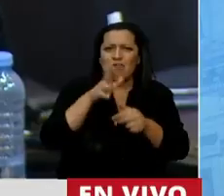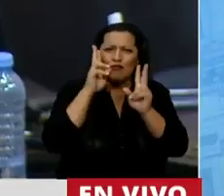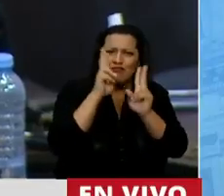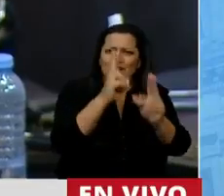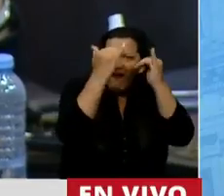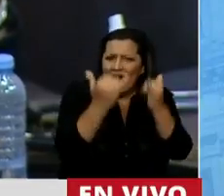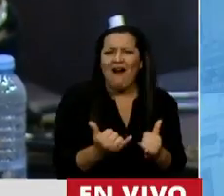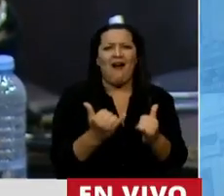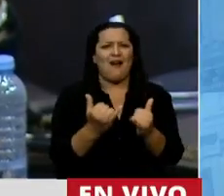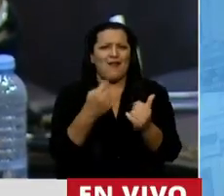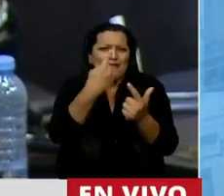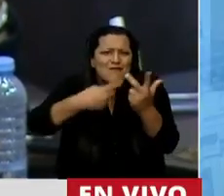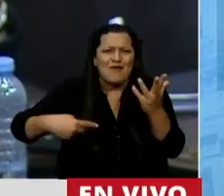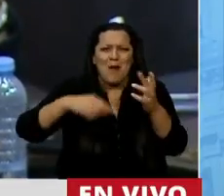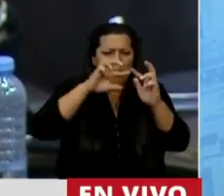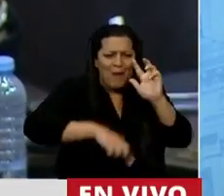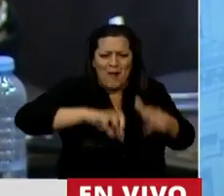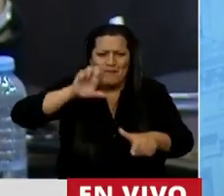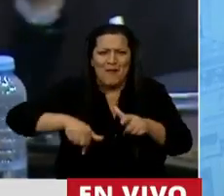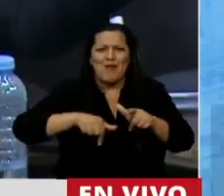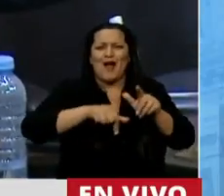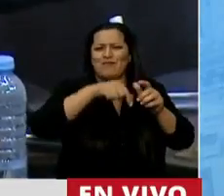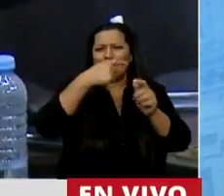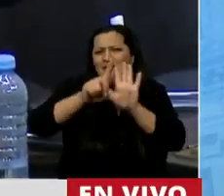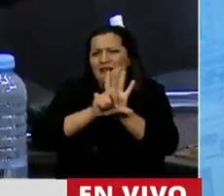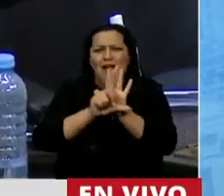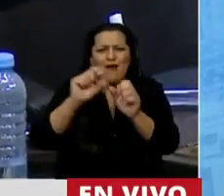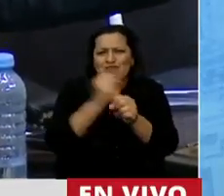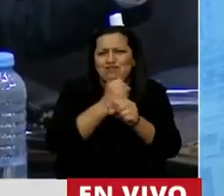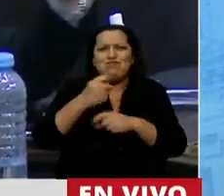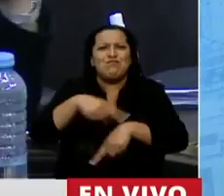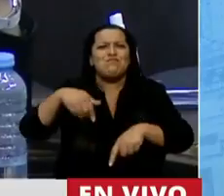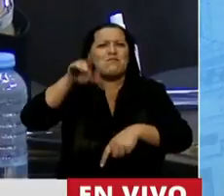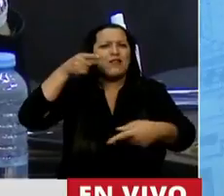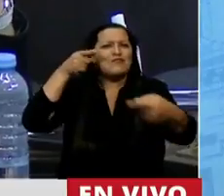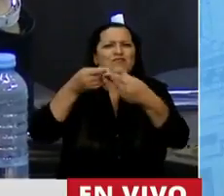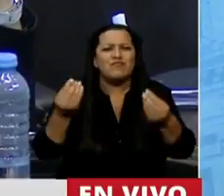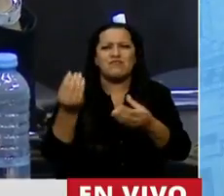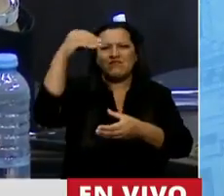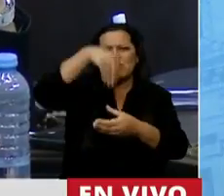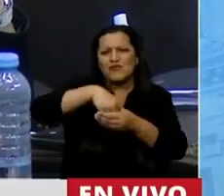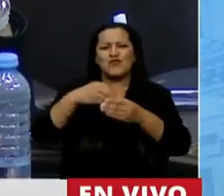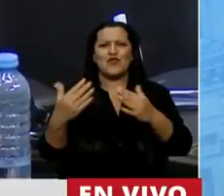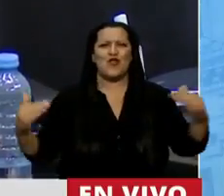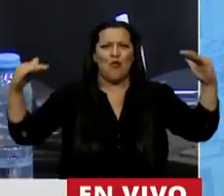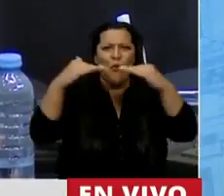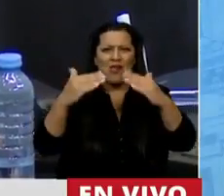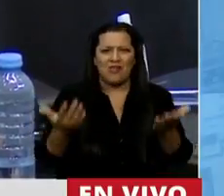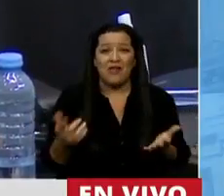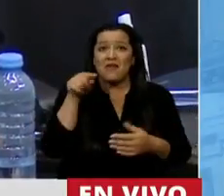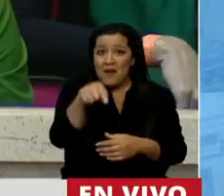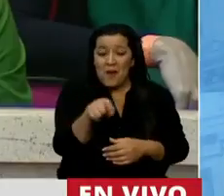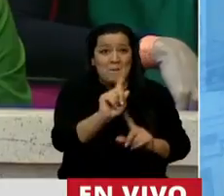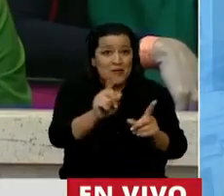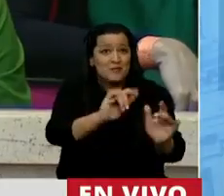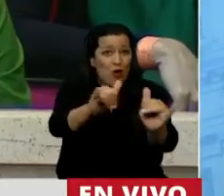se desarrollaron un montón de políticas que están vinculadas a la inclusión, a la igualdad. Esos pibes y